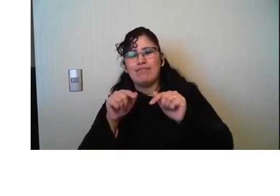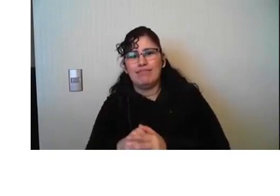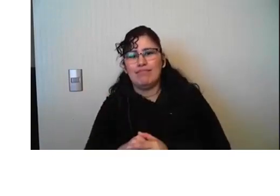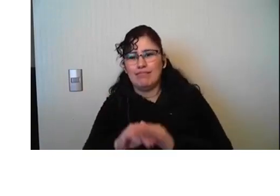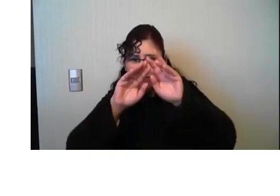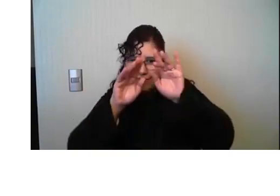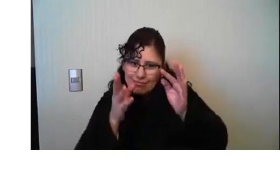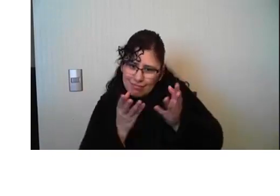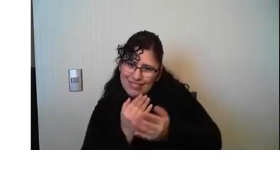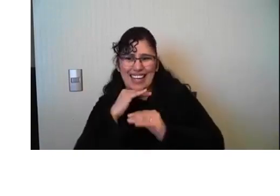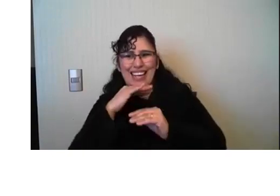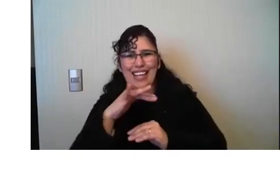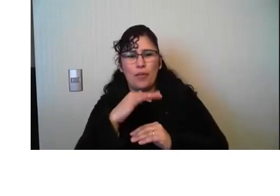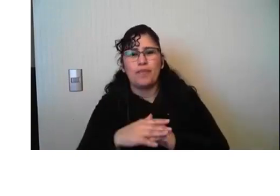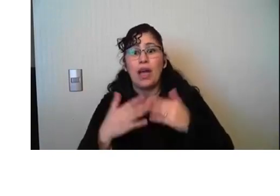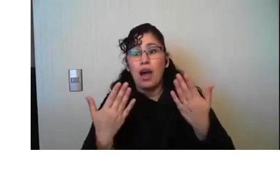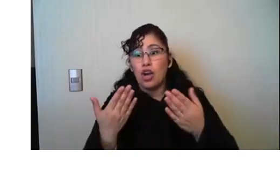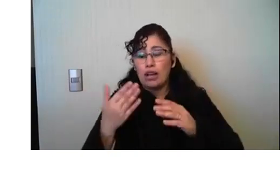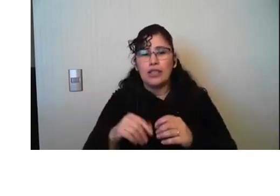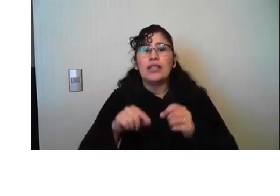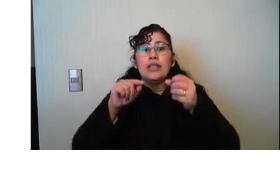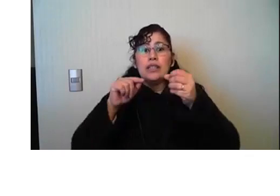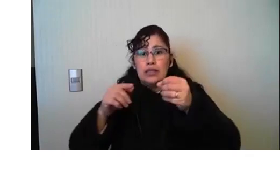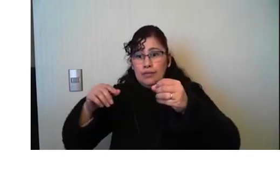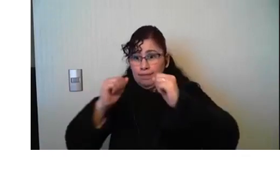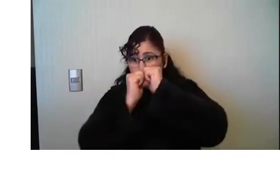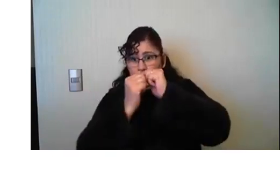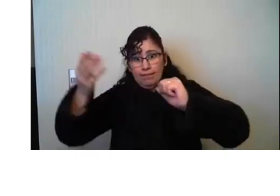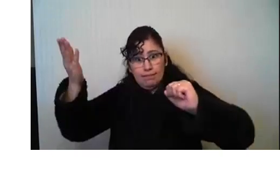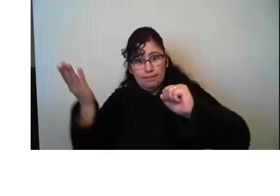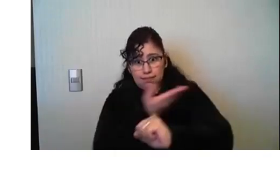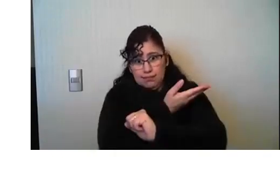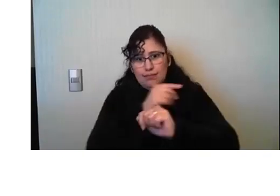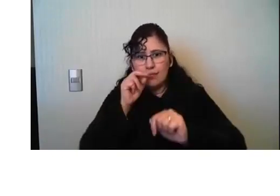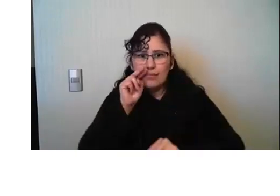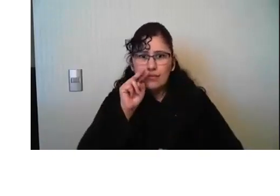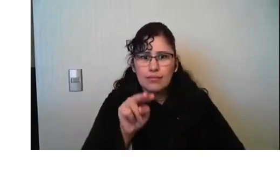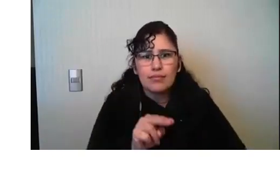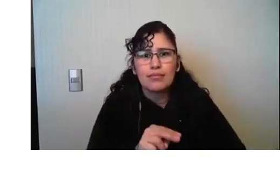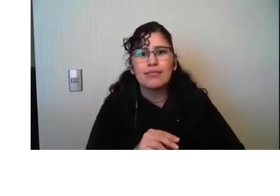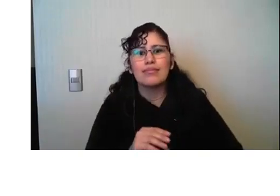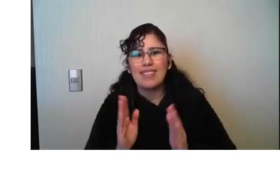Bueno, y si vemos un corte transversal, tenemos nuestro tálamo, acá en la parte central, ahí en el fondo la adherencia intertalámica,